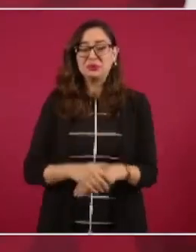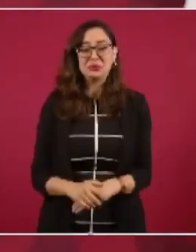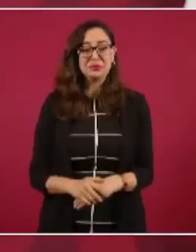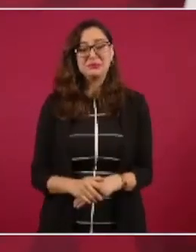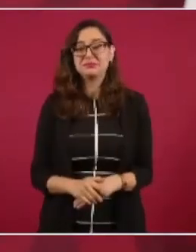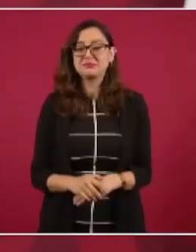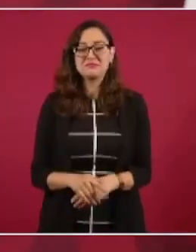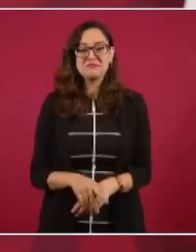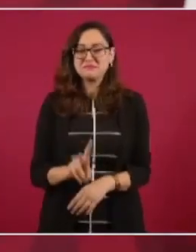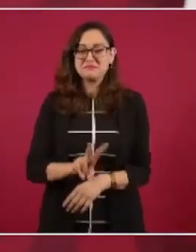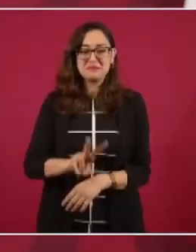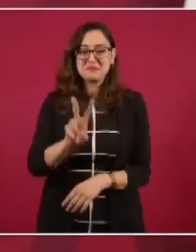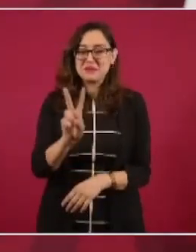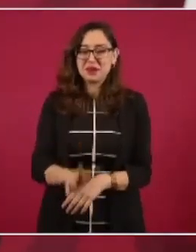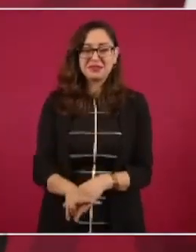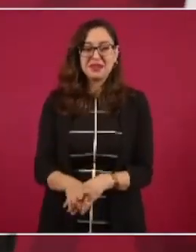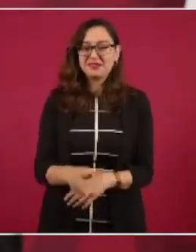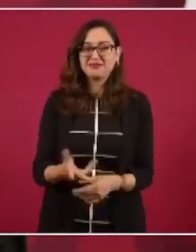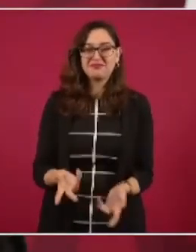había